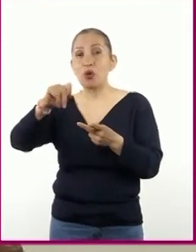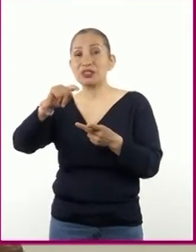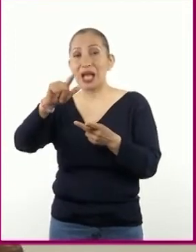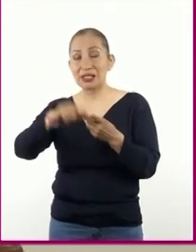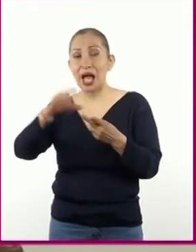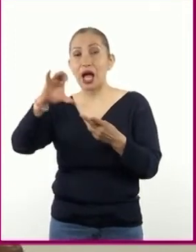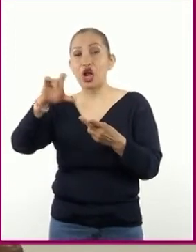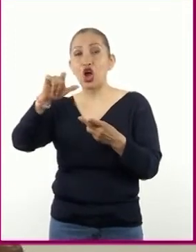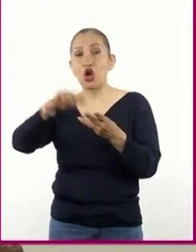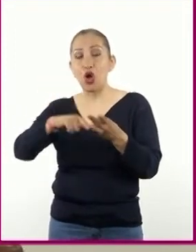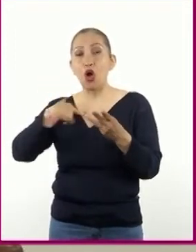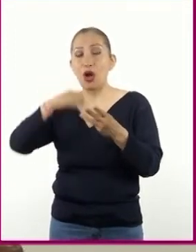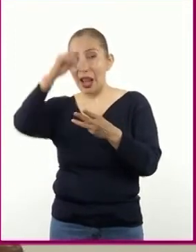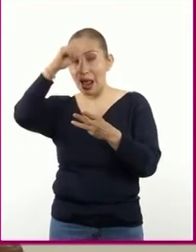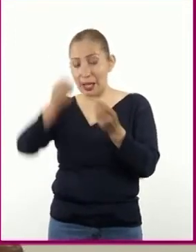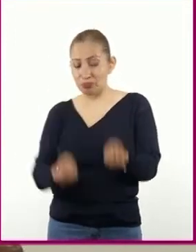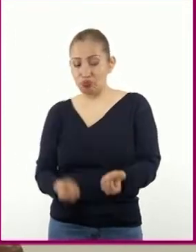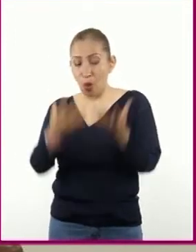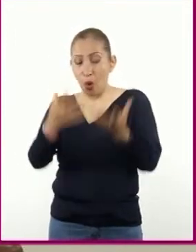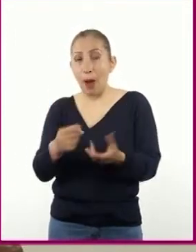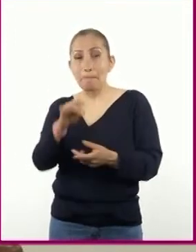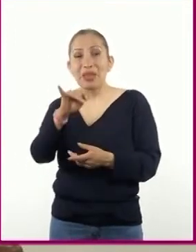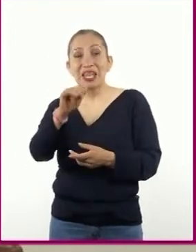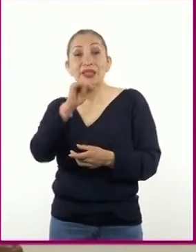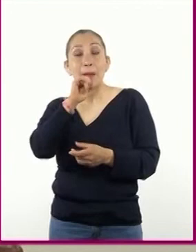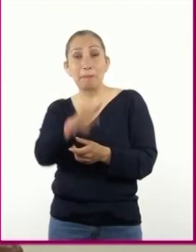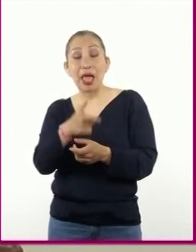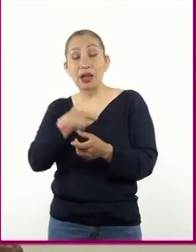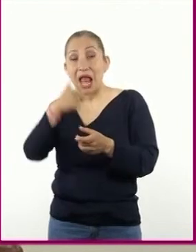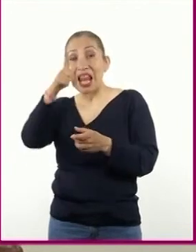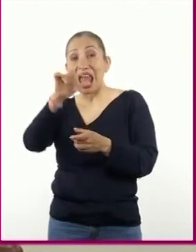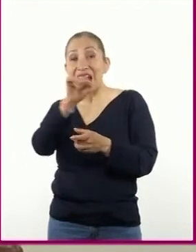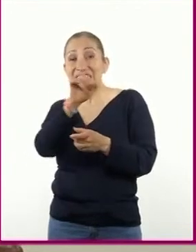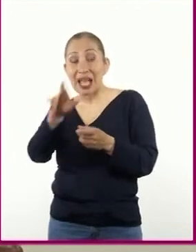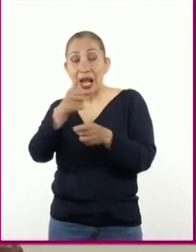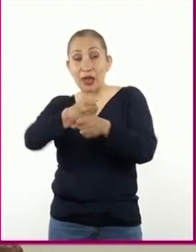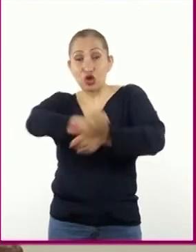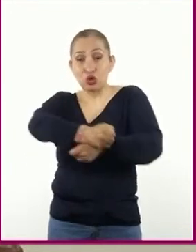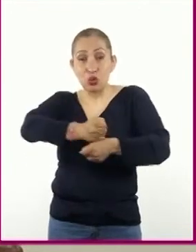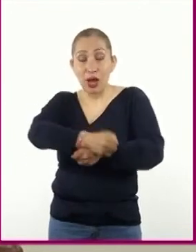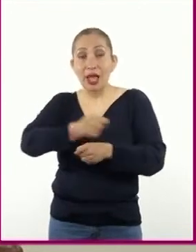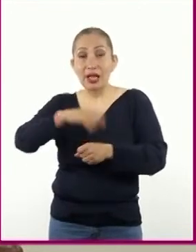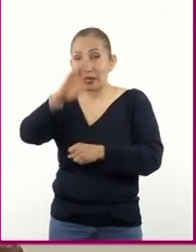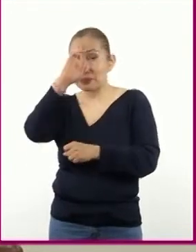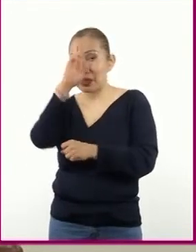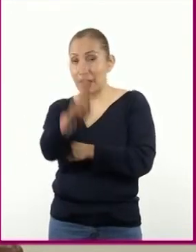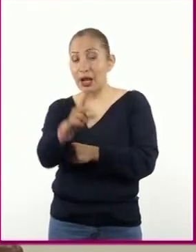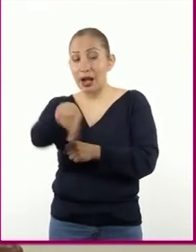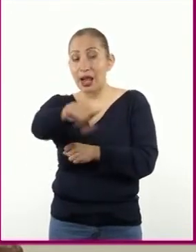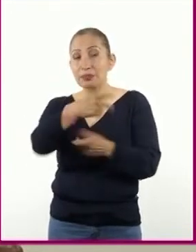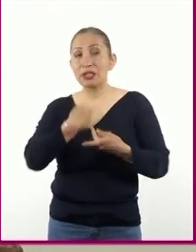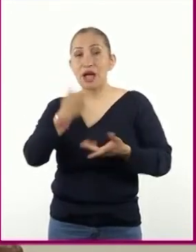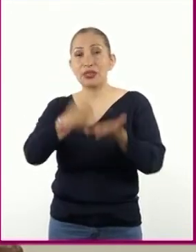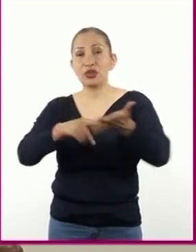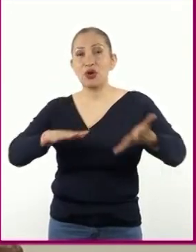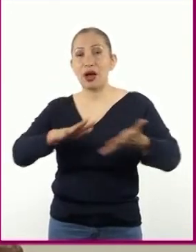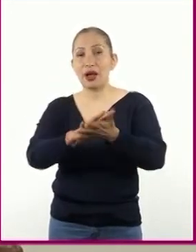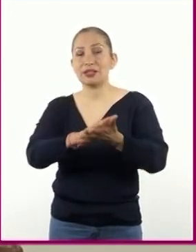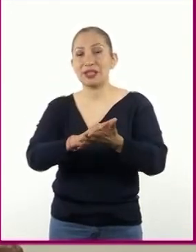el cloro, las minas, aunque no lo crean, las armas láser, la tortura y respetar los derechos de los prisioneros de